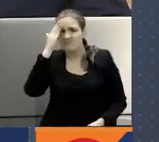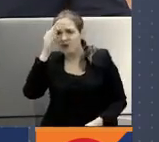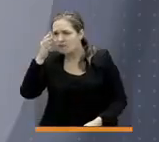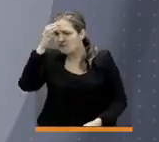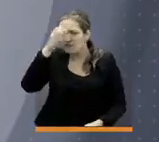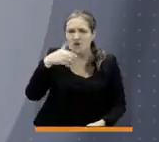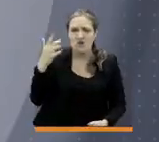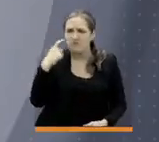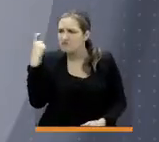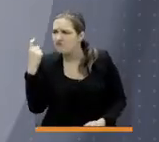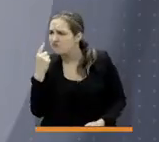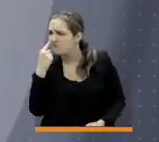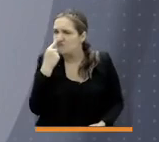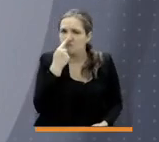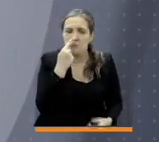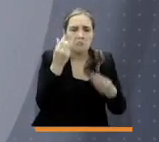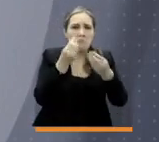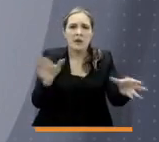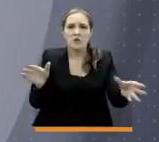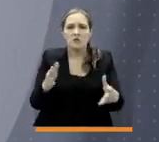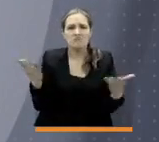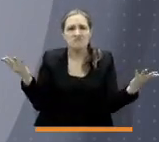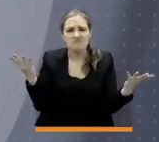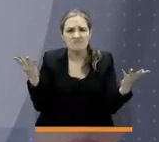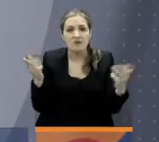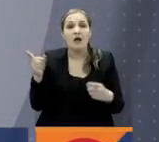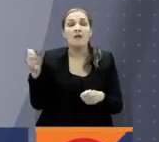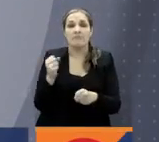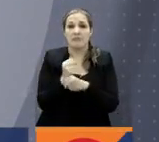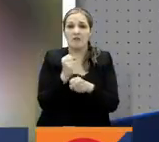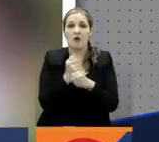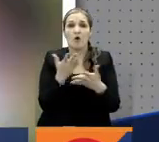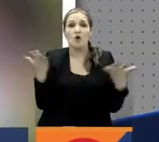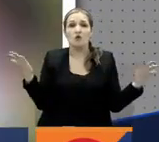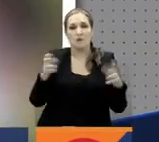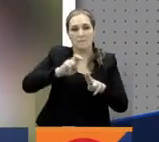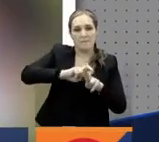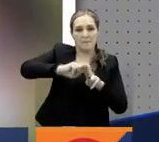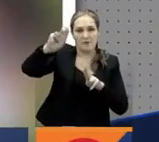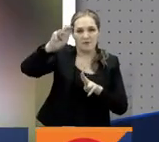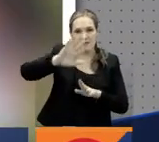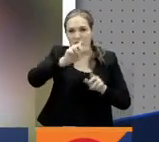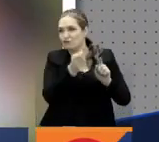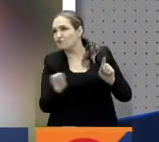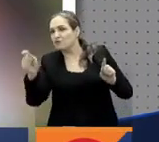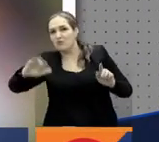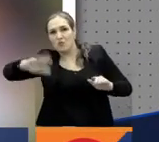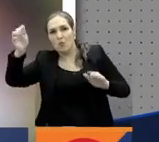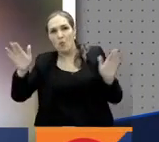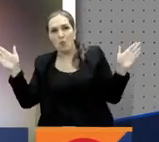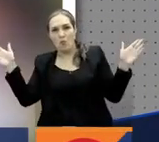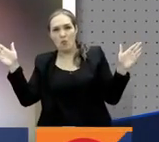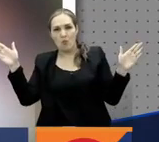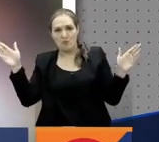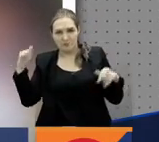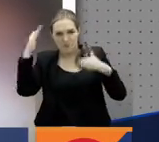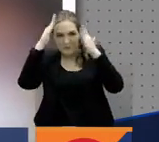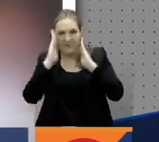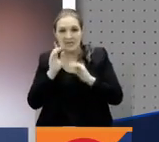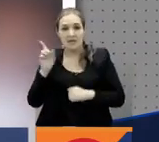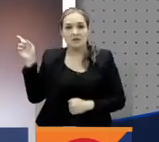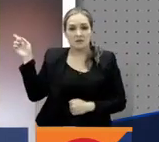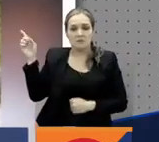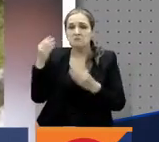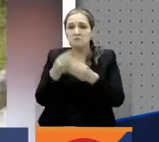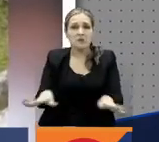personas desaparecidas, pero que precisamente en medio de una labor de rescate en el Cerro de Guadalupe se extravió. El canino